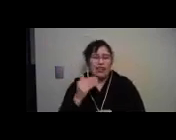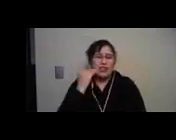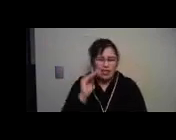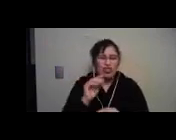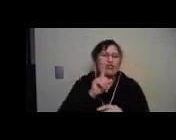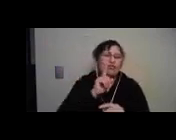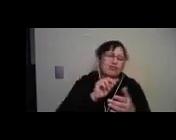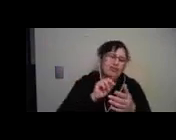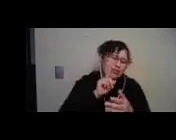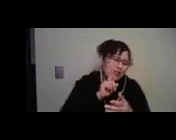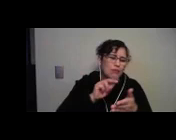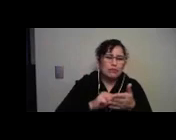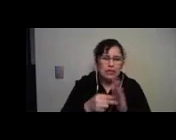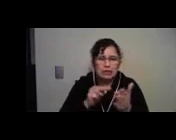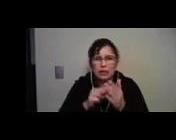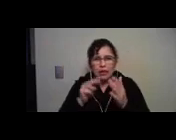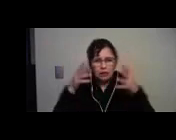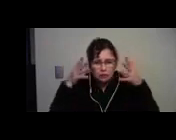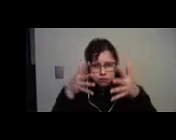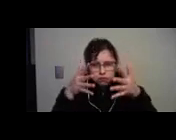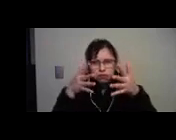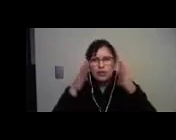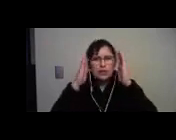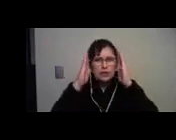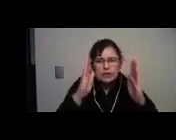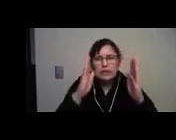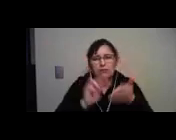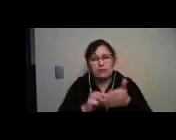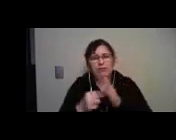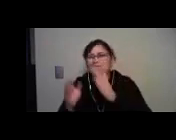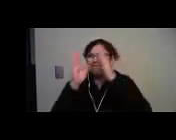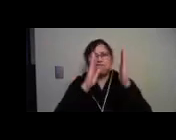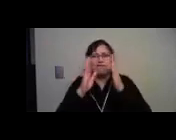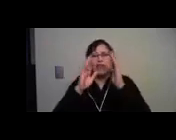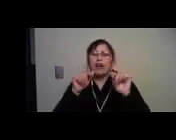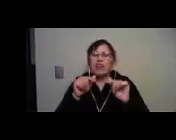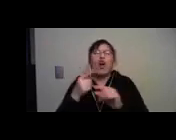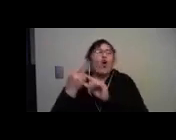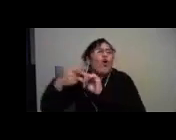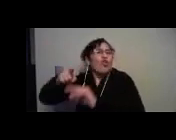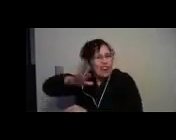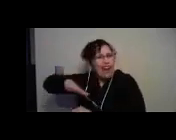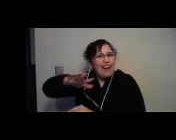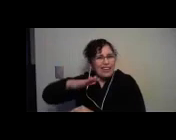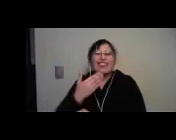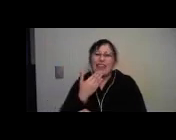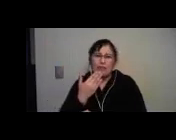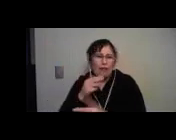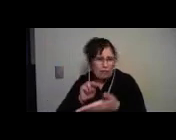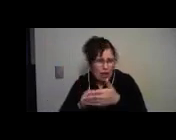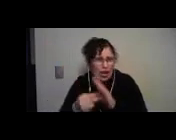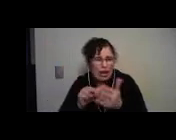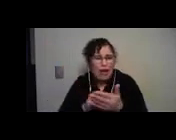atención, cierta, y concentración, muy particularmente va a tener dificultades en otras áreas también, producto de que esta puerta de entrada